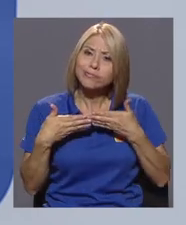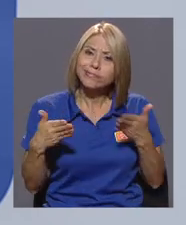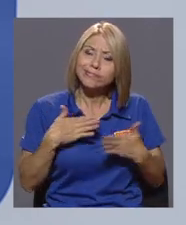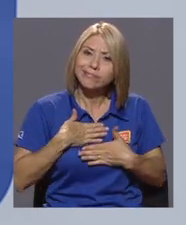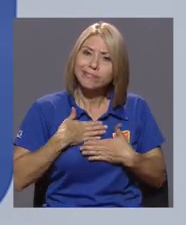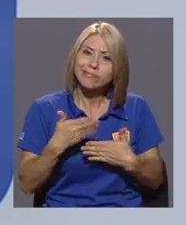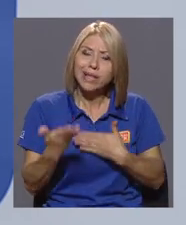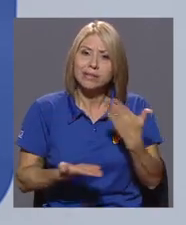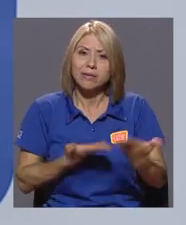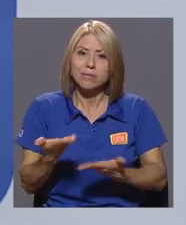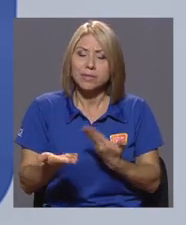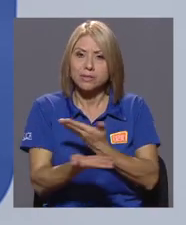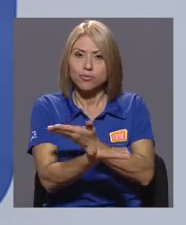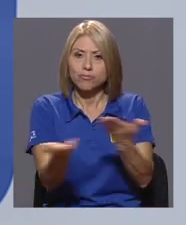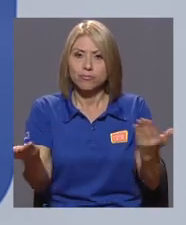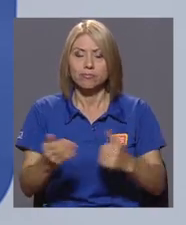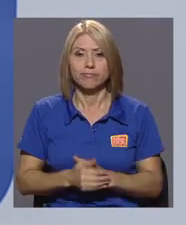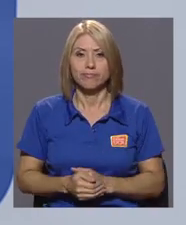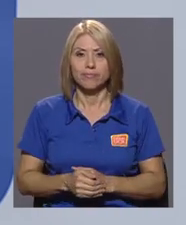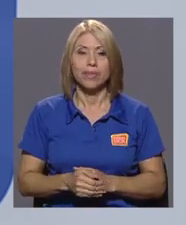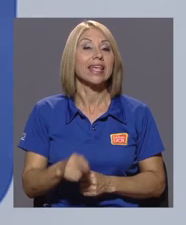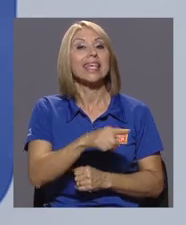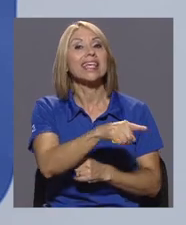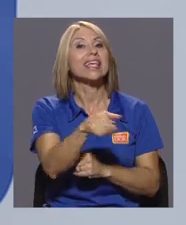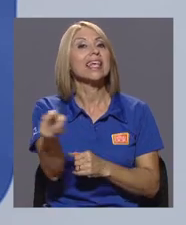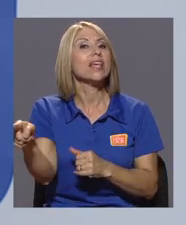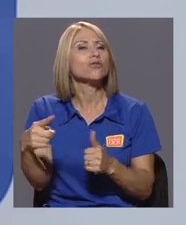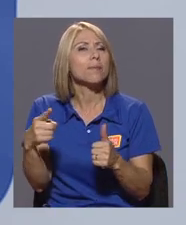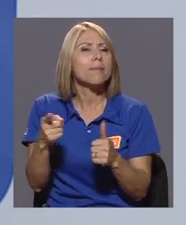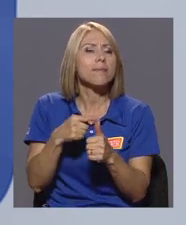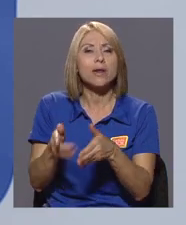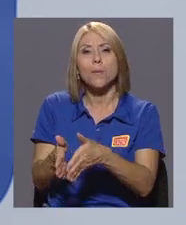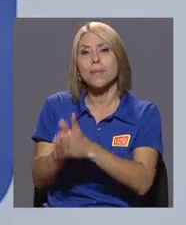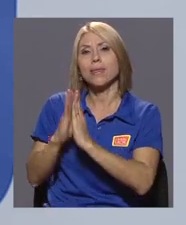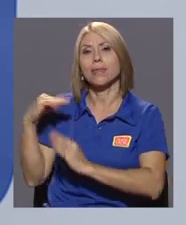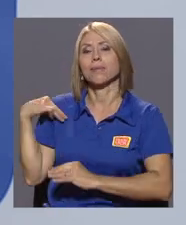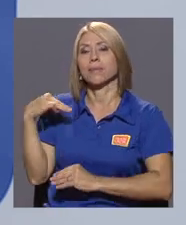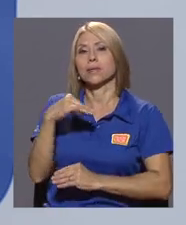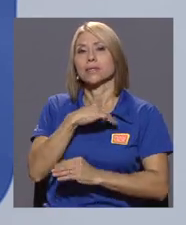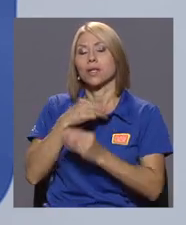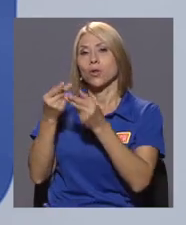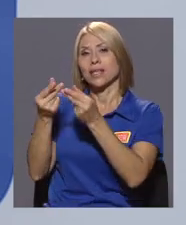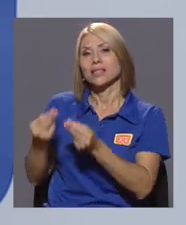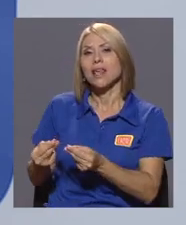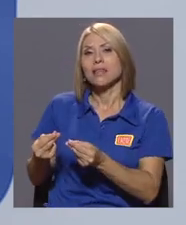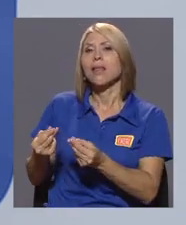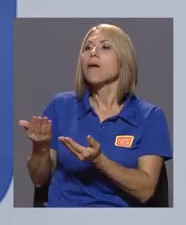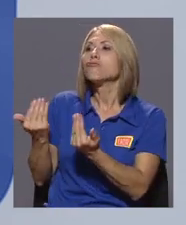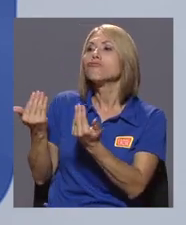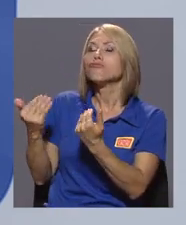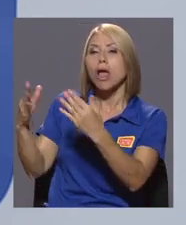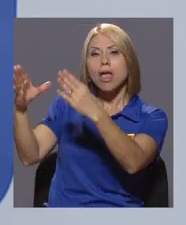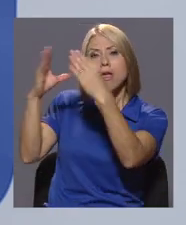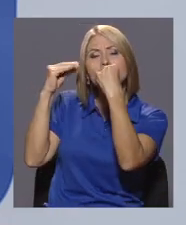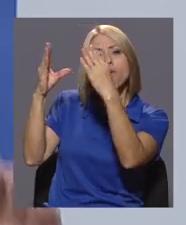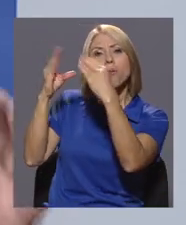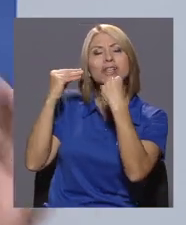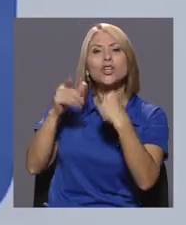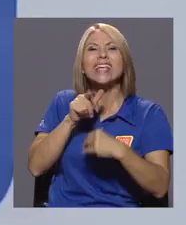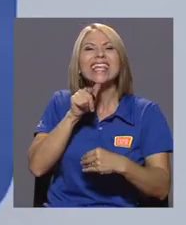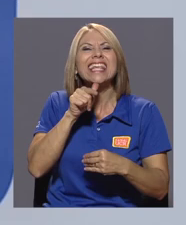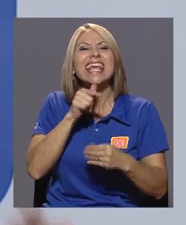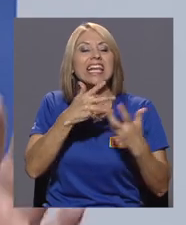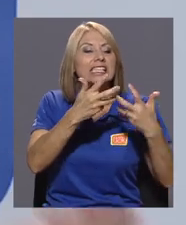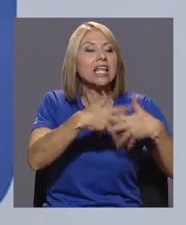la ciudadanía y ellos arrancan precisamente solicitando al ministerio de hacienda la información de de quiénes son las